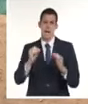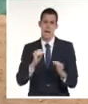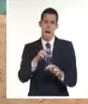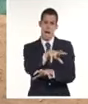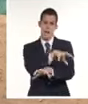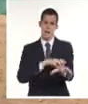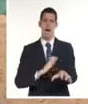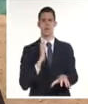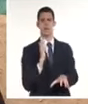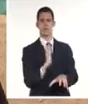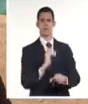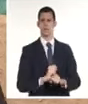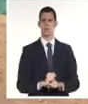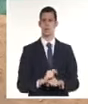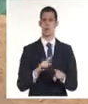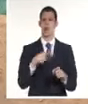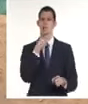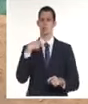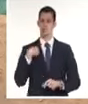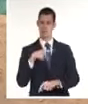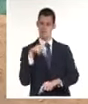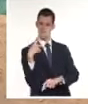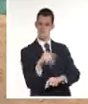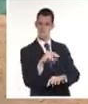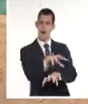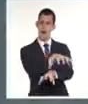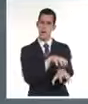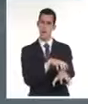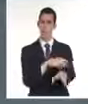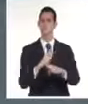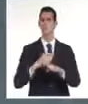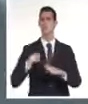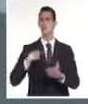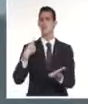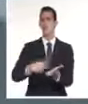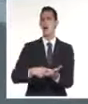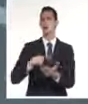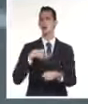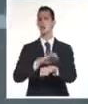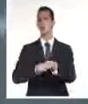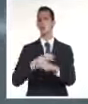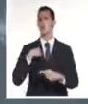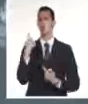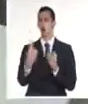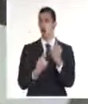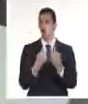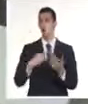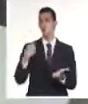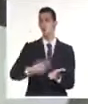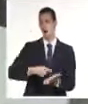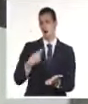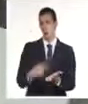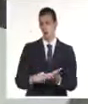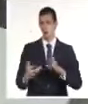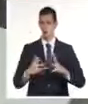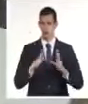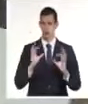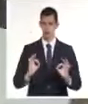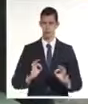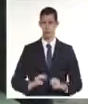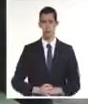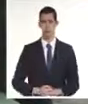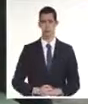política, que se cumpla lo que está en las normas. Por suerte, muchos dedican todos los esfuerzos a la protección de